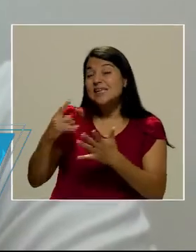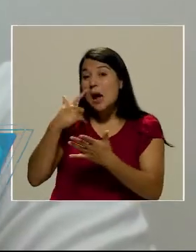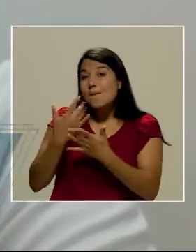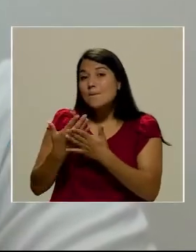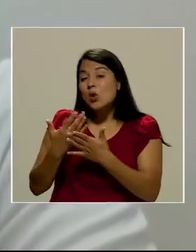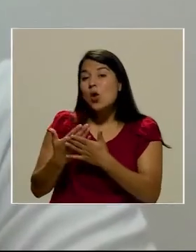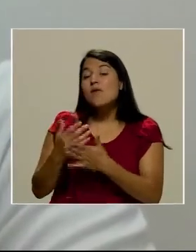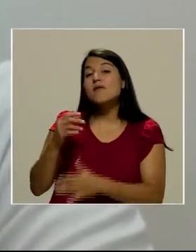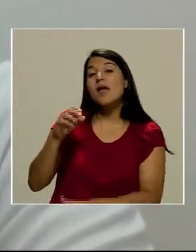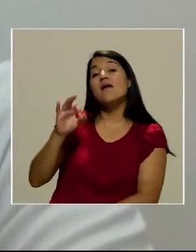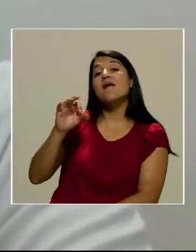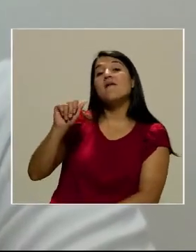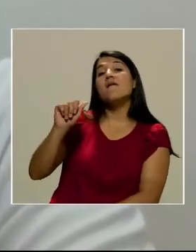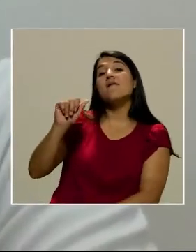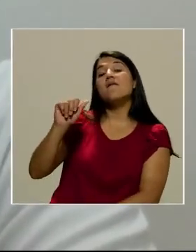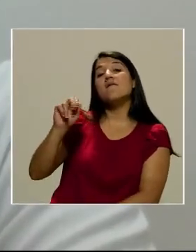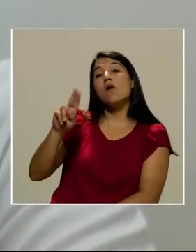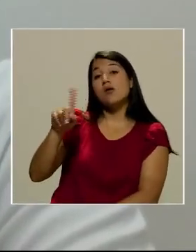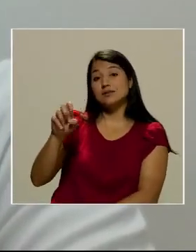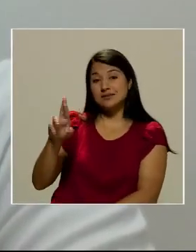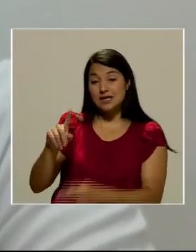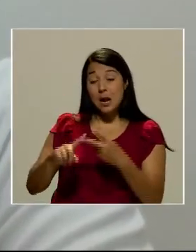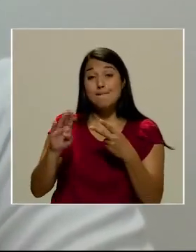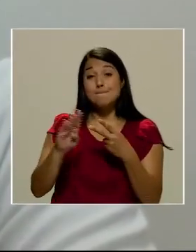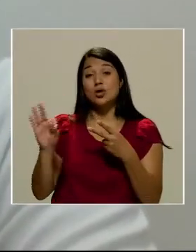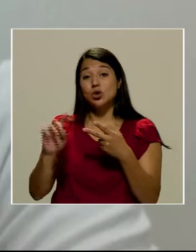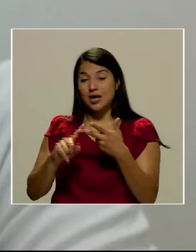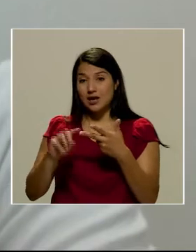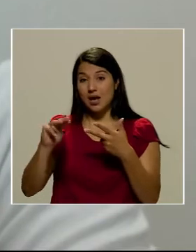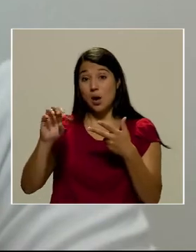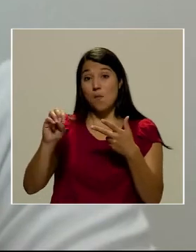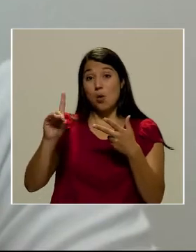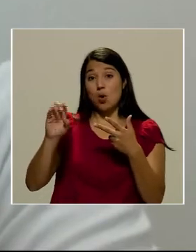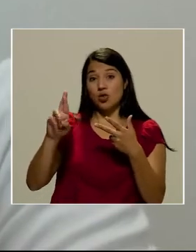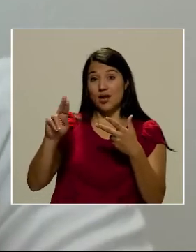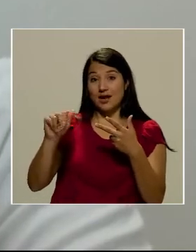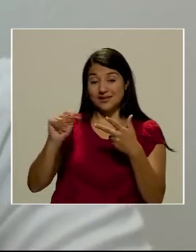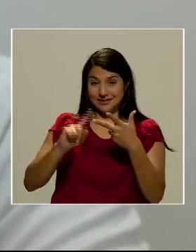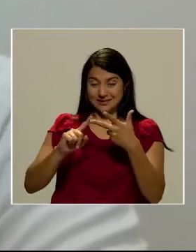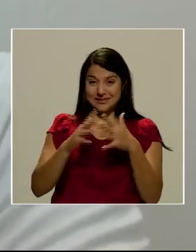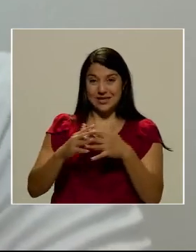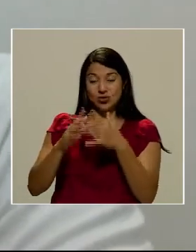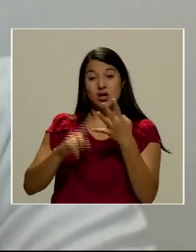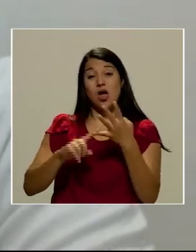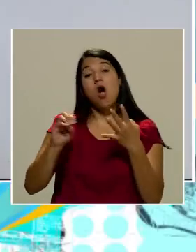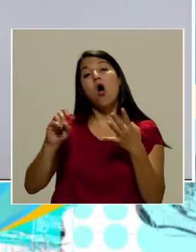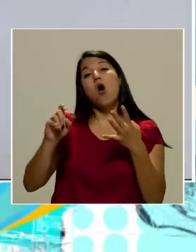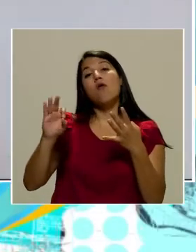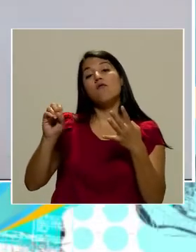tenemos la de Pfizer, la de BioNTech, la de Moderna de los Estados Unidos y la de Oxford